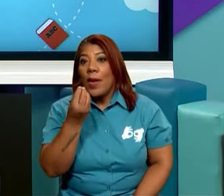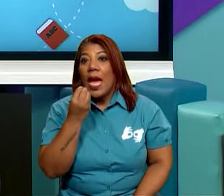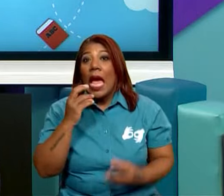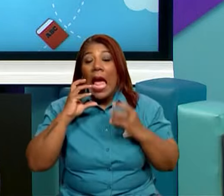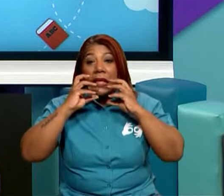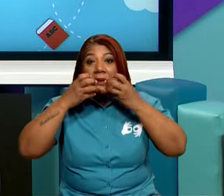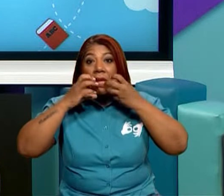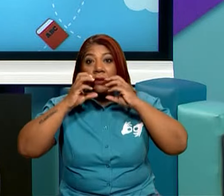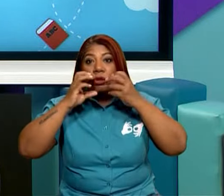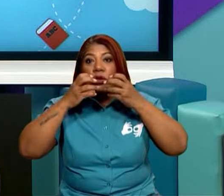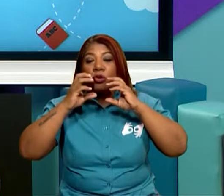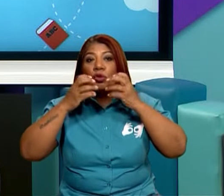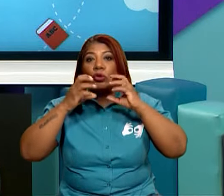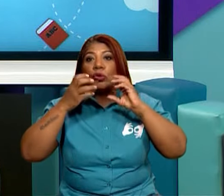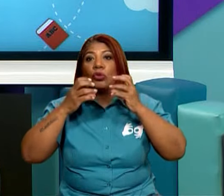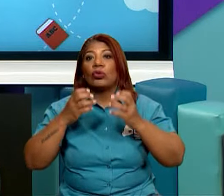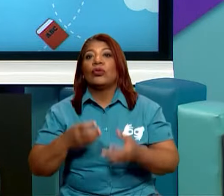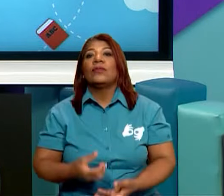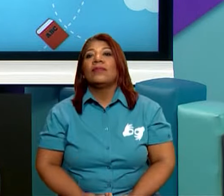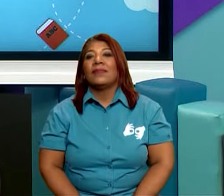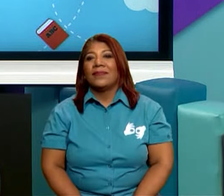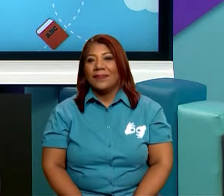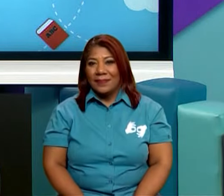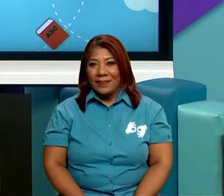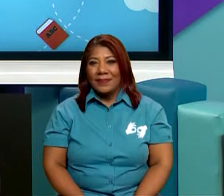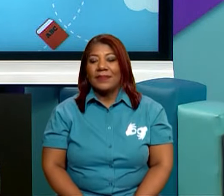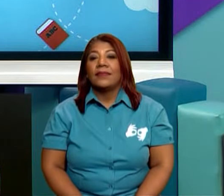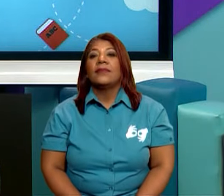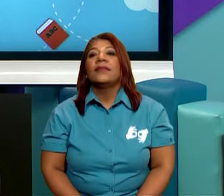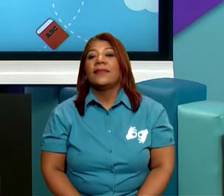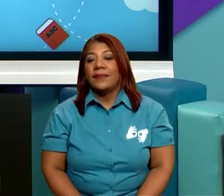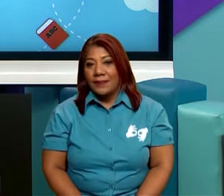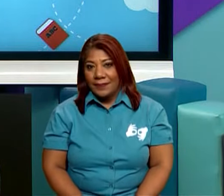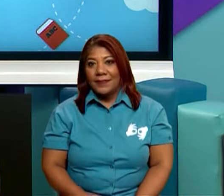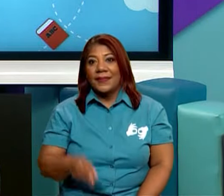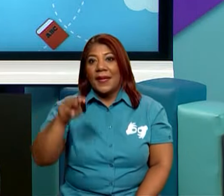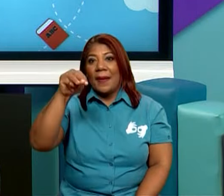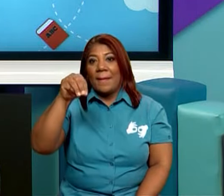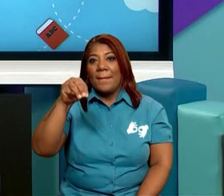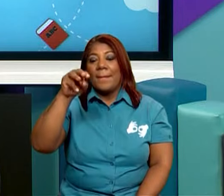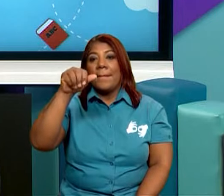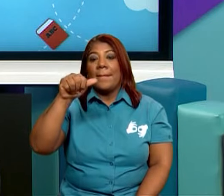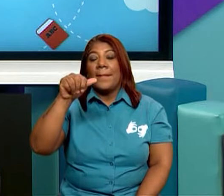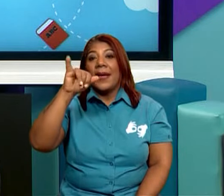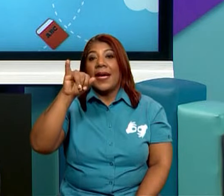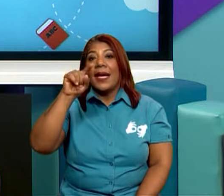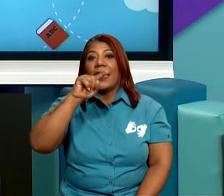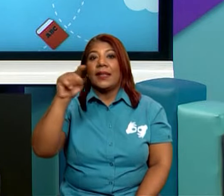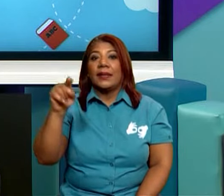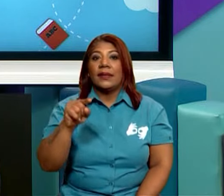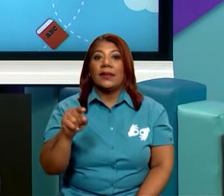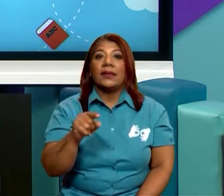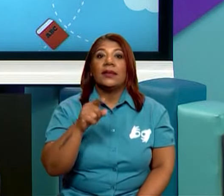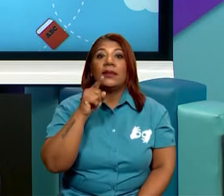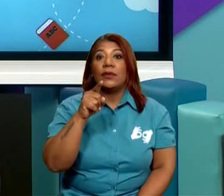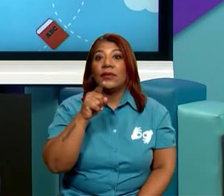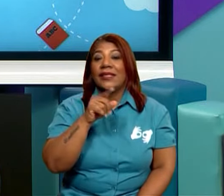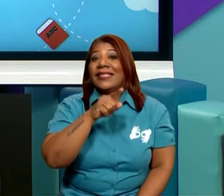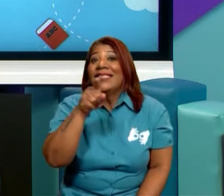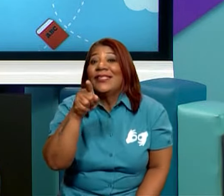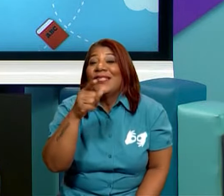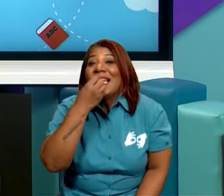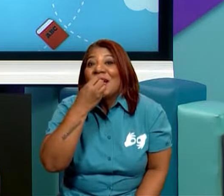qué se alimentan? ¿Se alimentan de qué? De maíz. Muy bien. Y vamos a vernos, ustedes niños, ¿de